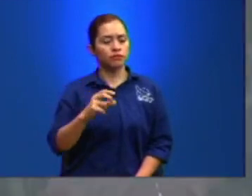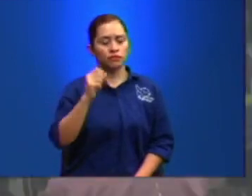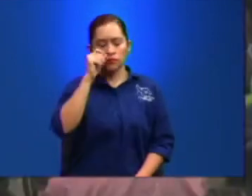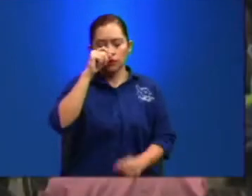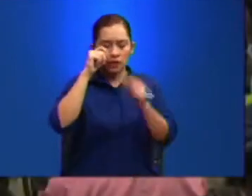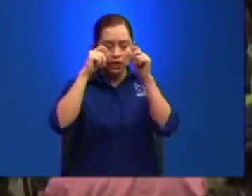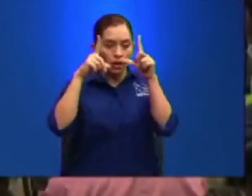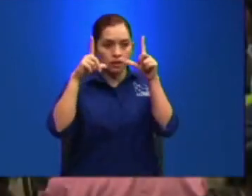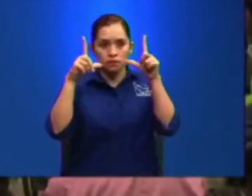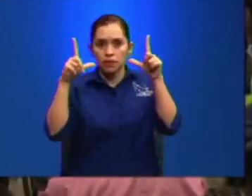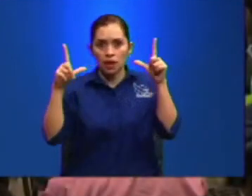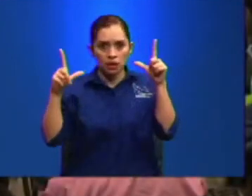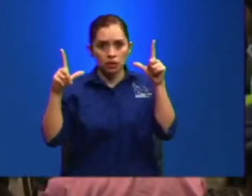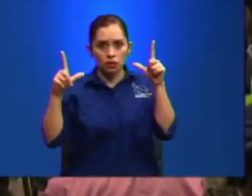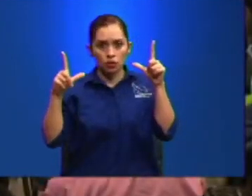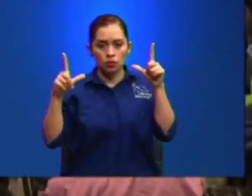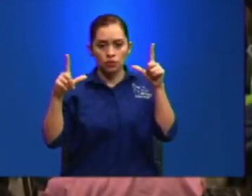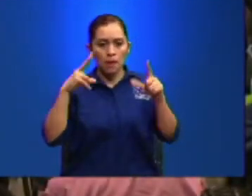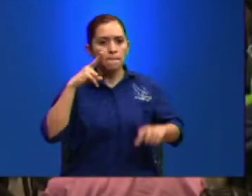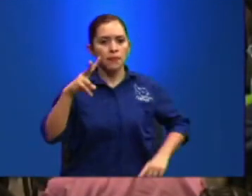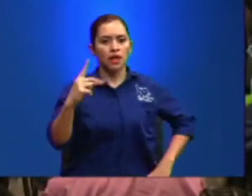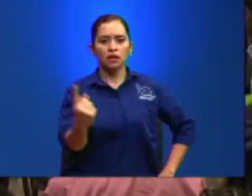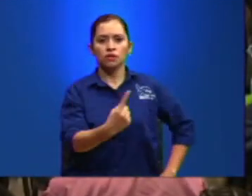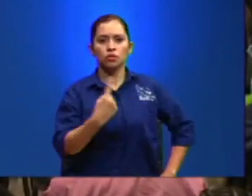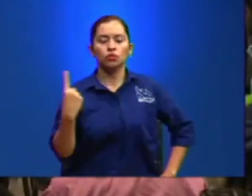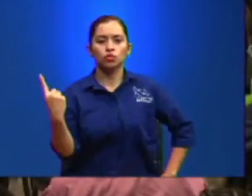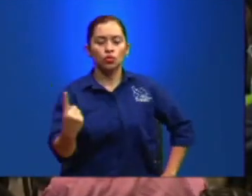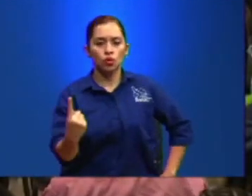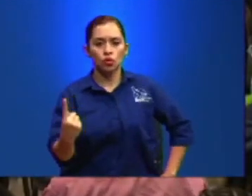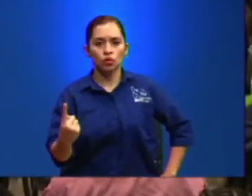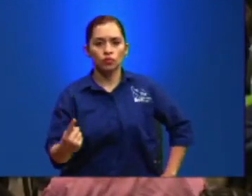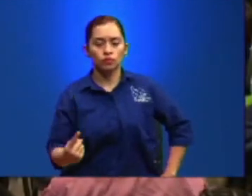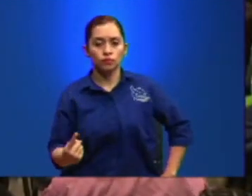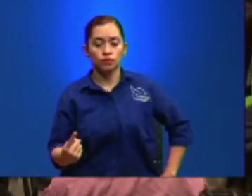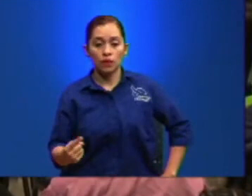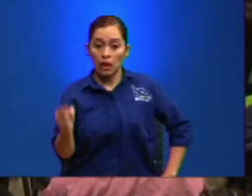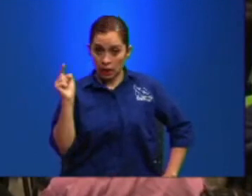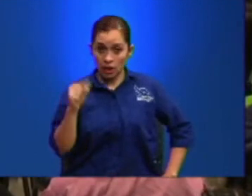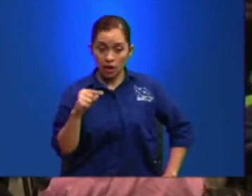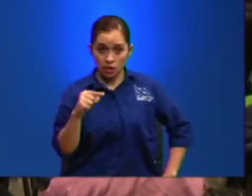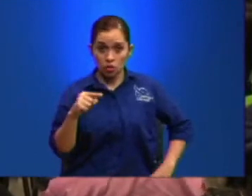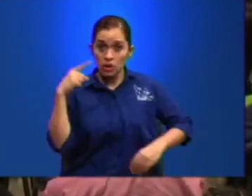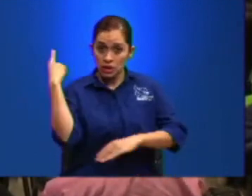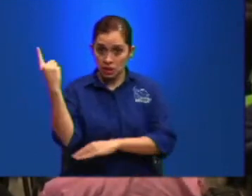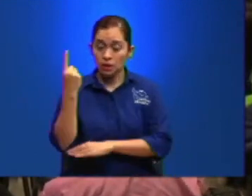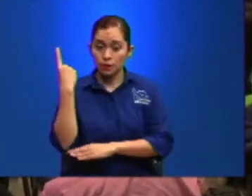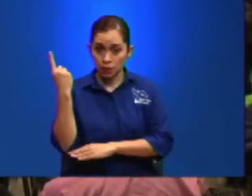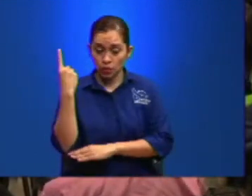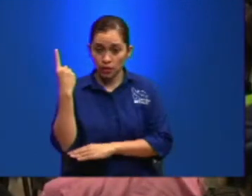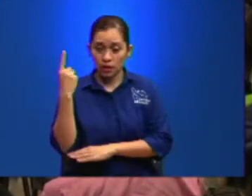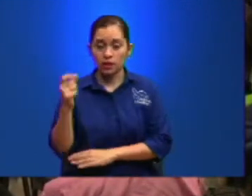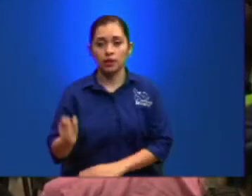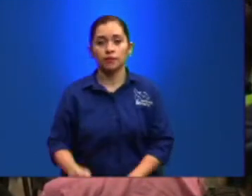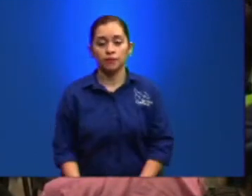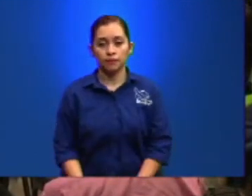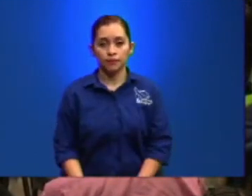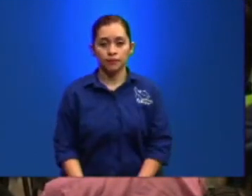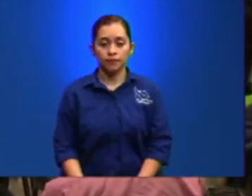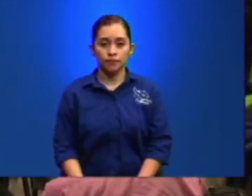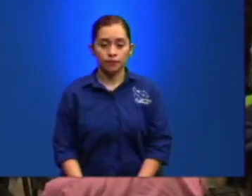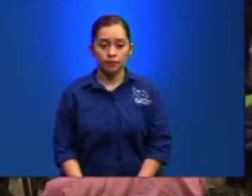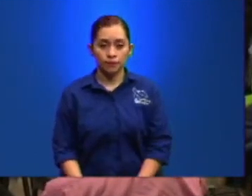así hermano y si es importante que lo hagan verdad y no solamente es hablando desde el punto de vista